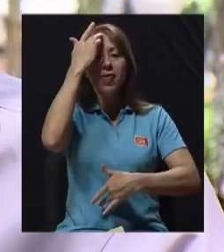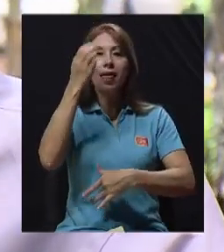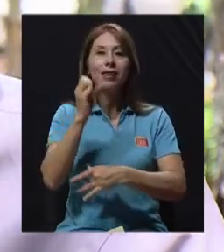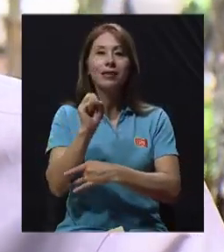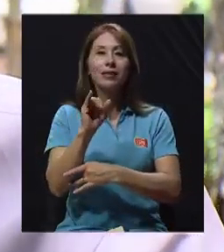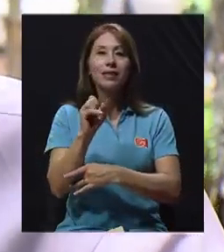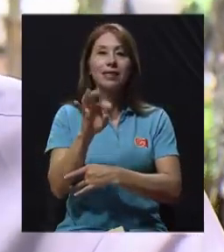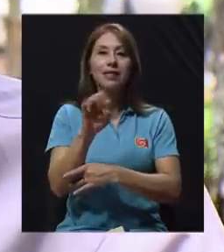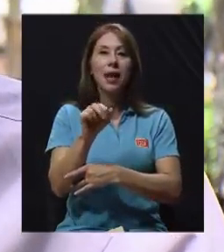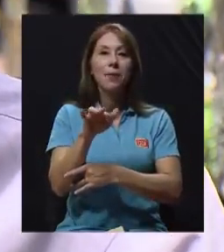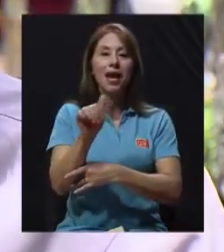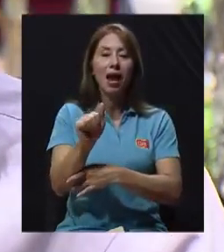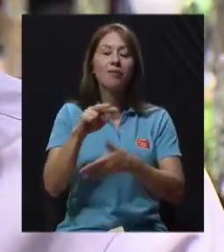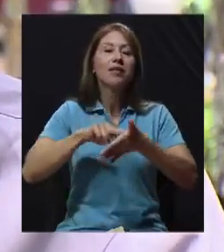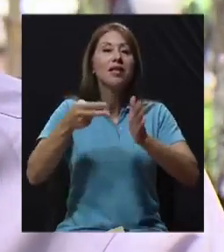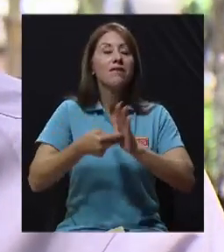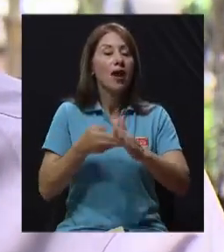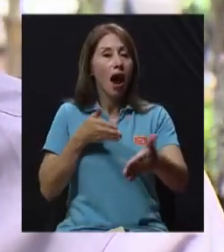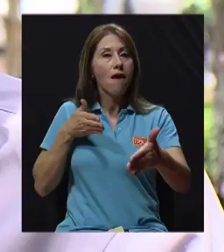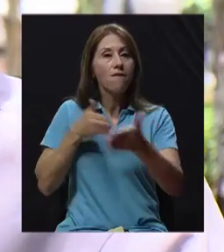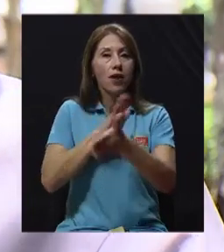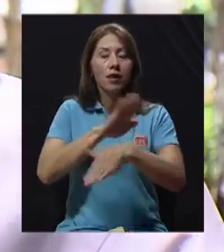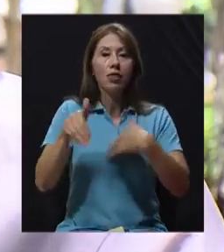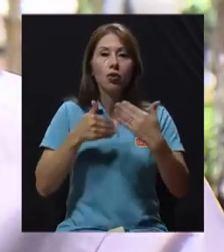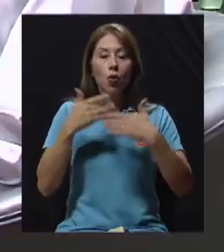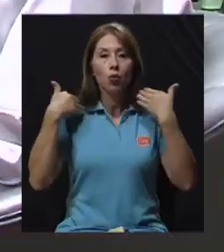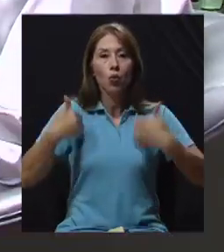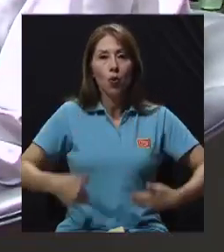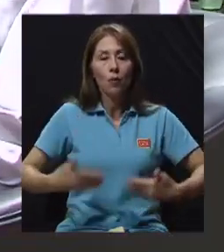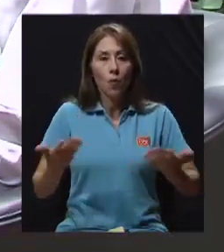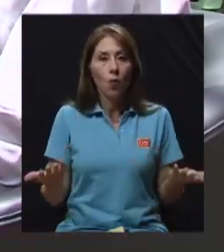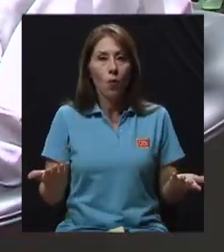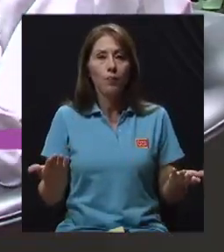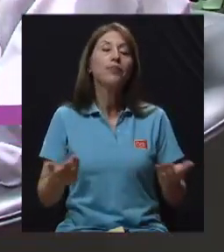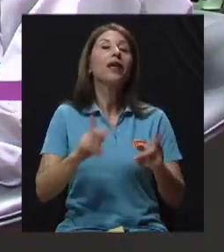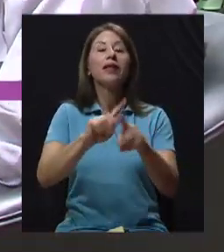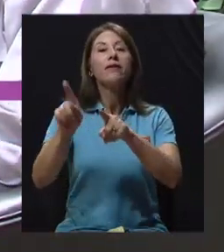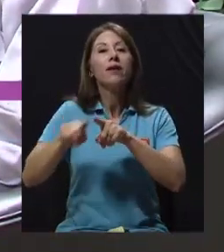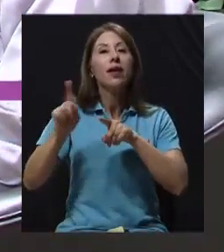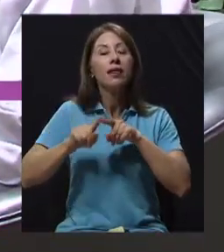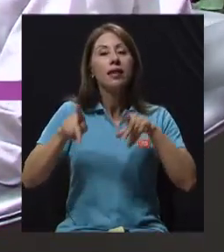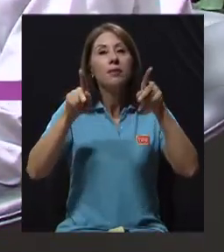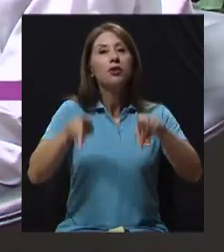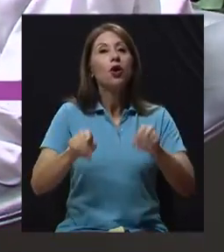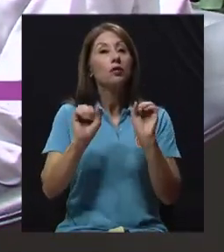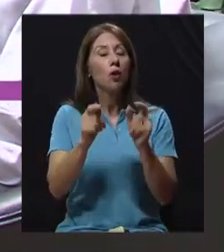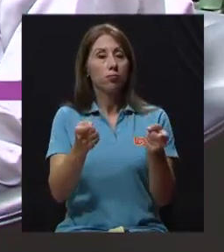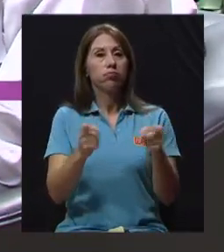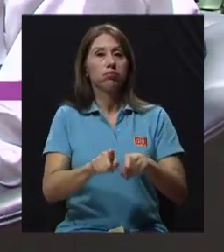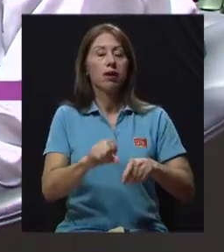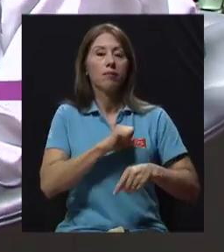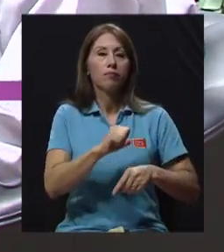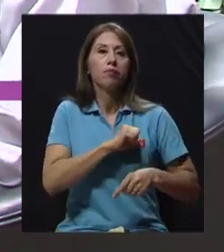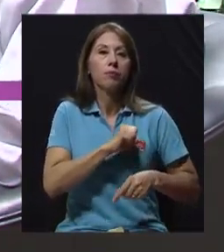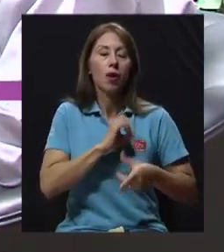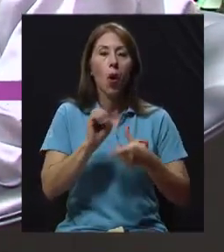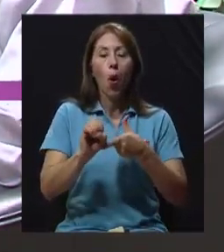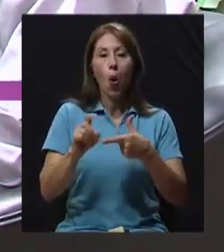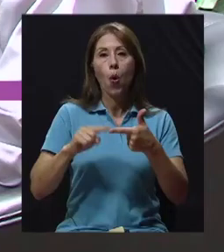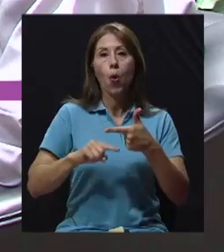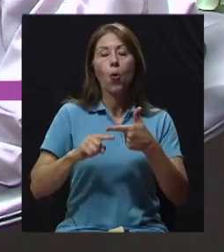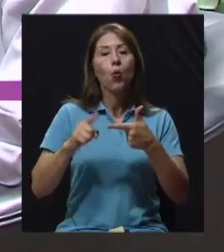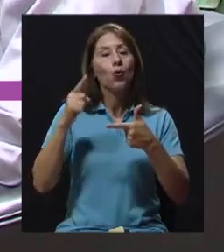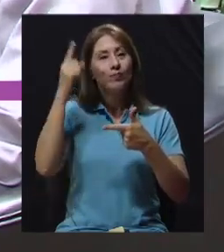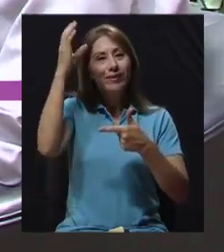Eso quiere decir que afecta a todas las arterias del cuerpo. En diferentes personas se manifiesta como infartos, en otras se manifiesta como